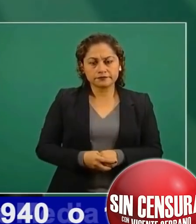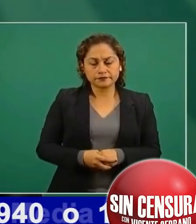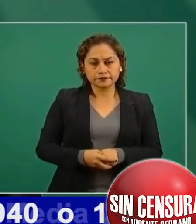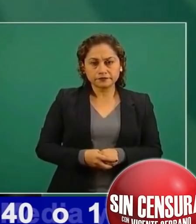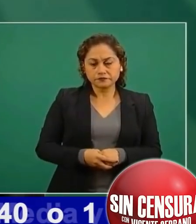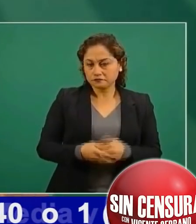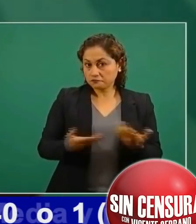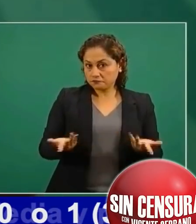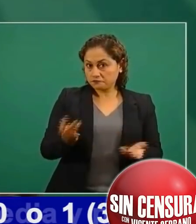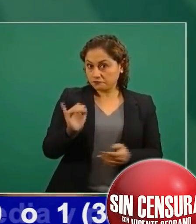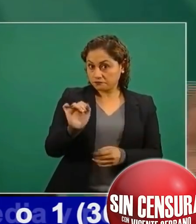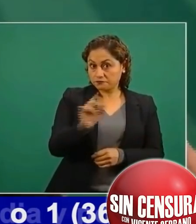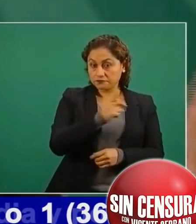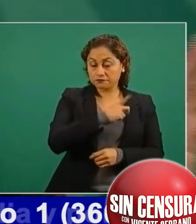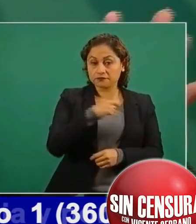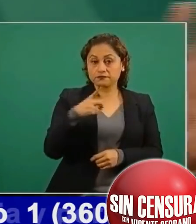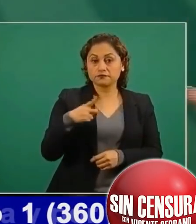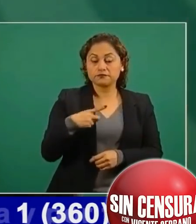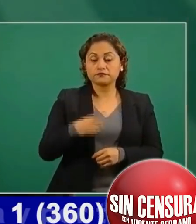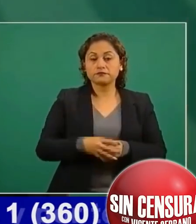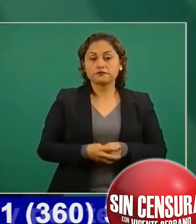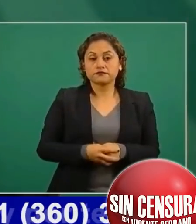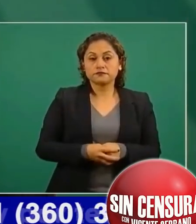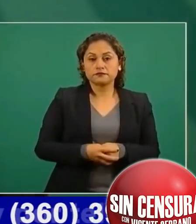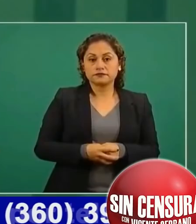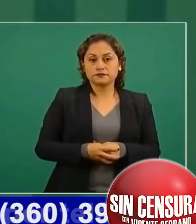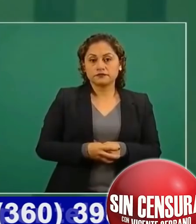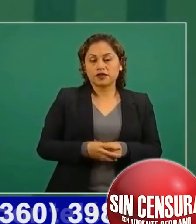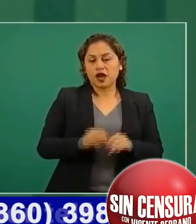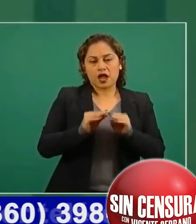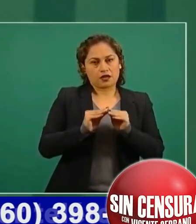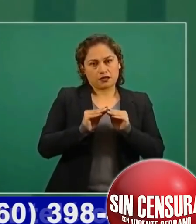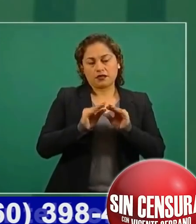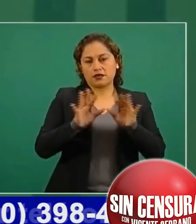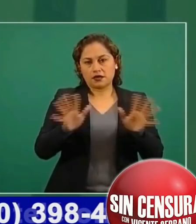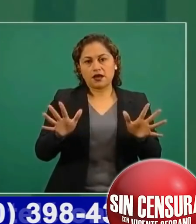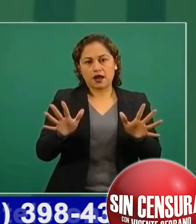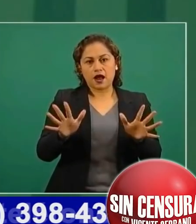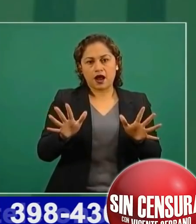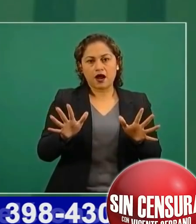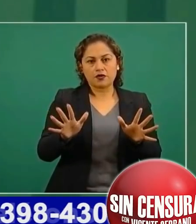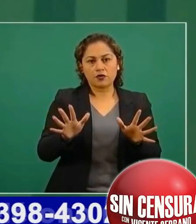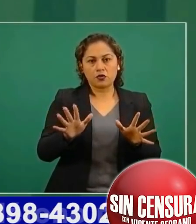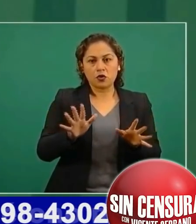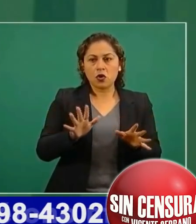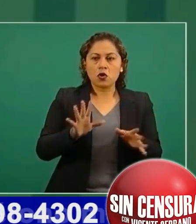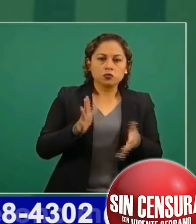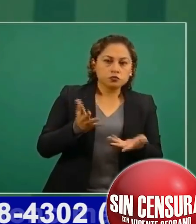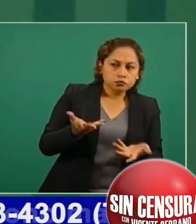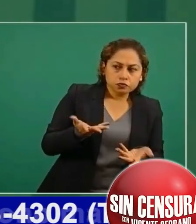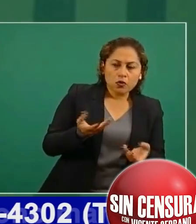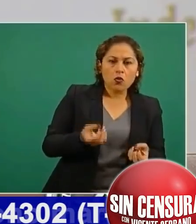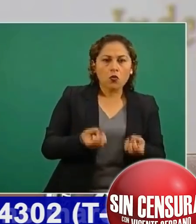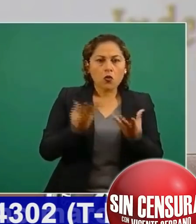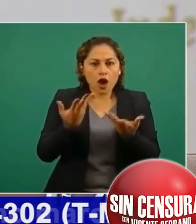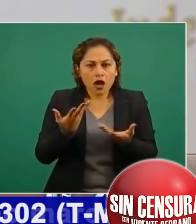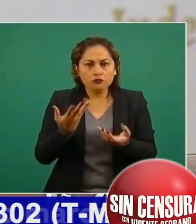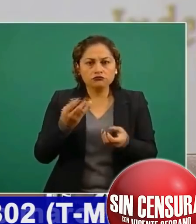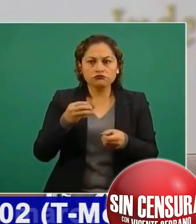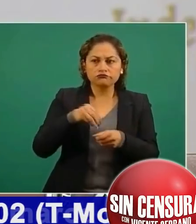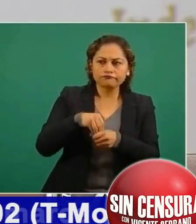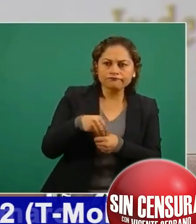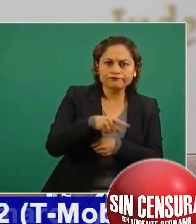Desde luego, en la medida de nuestras posibilidades, pero sí debe